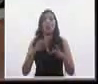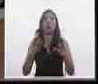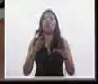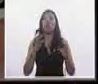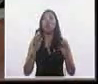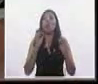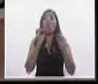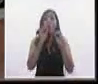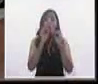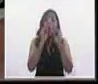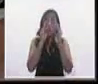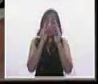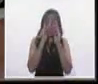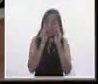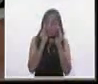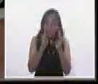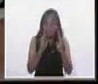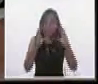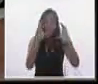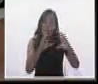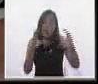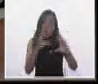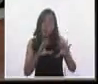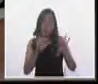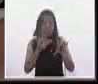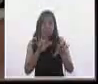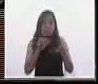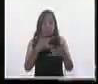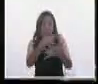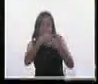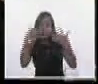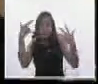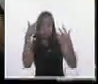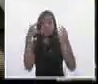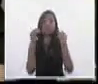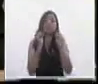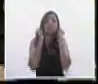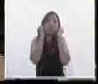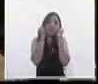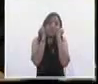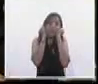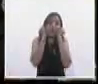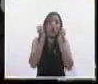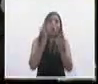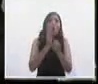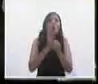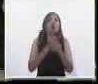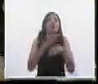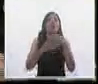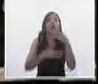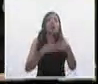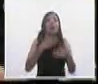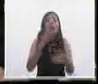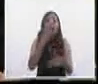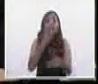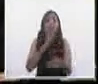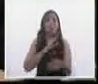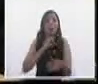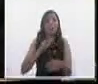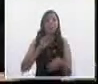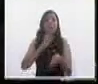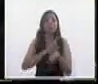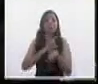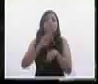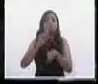ejemplo fijar mucho los ojos en las computadoras las tabletas o estar con los audífonos largas jornadas todo eso a la